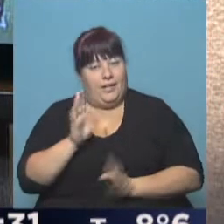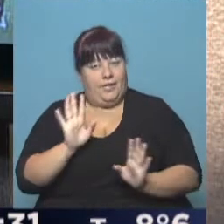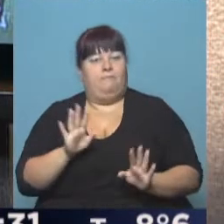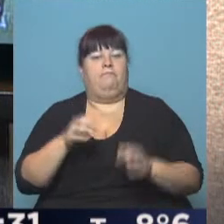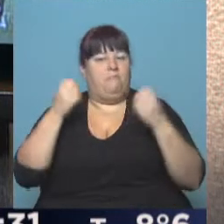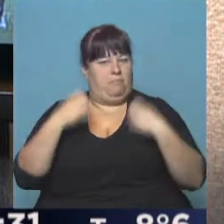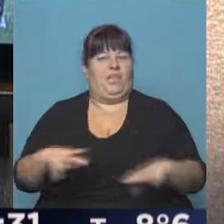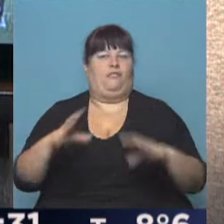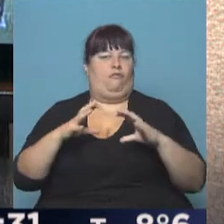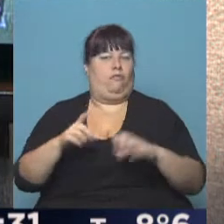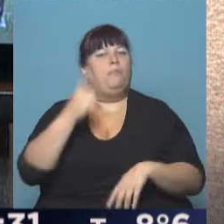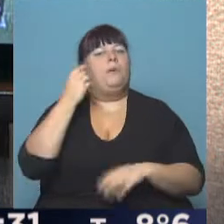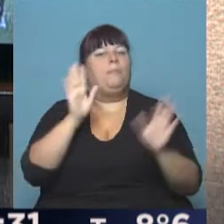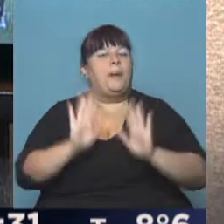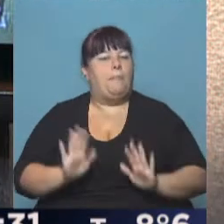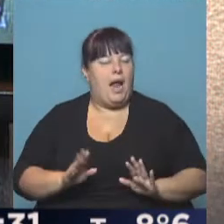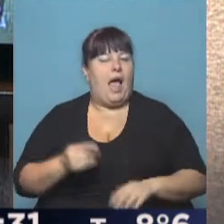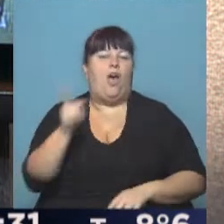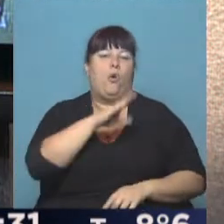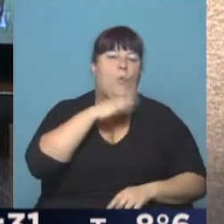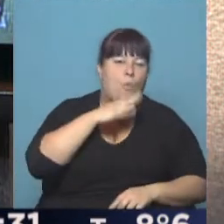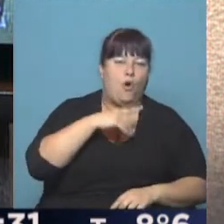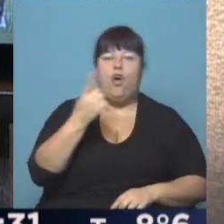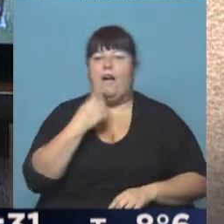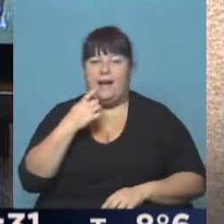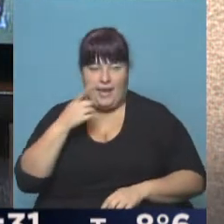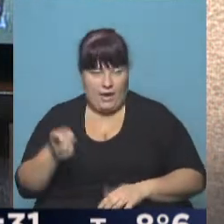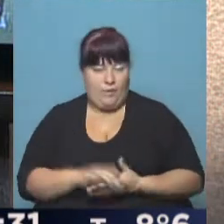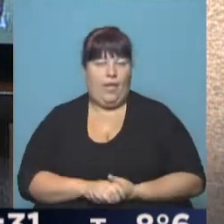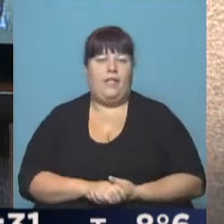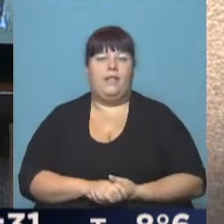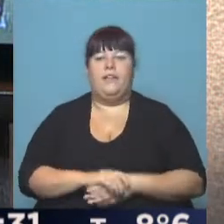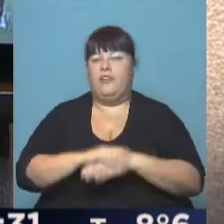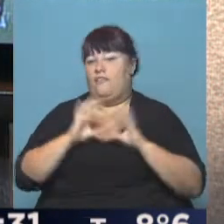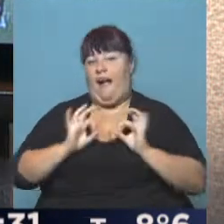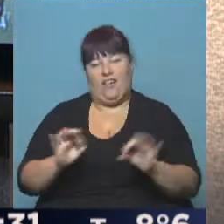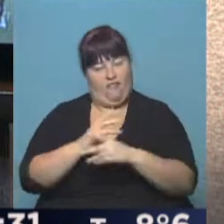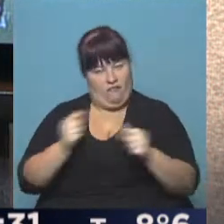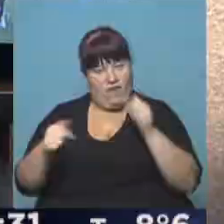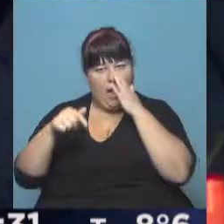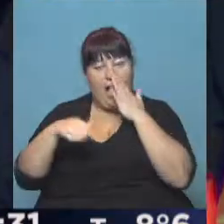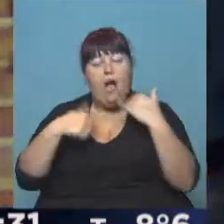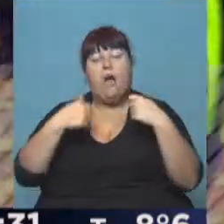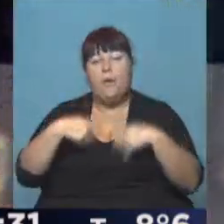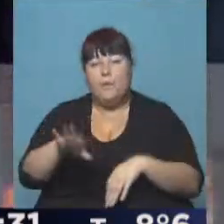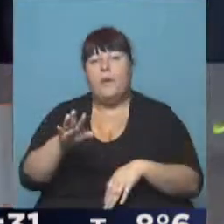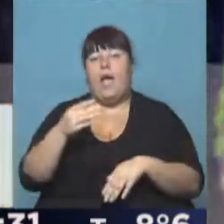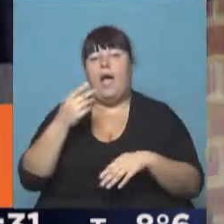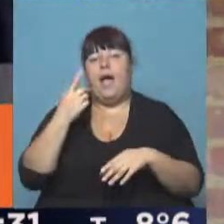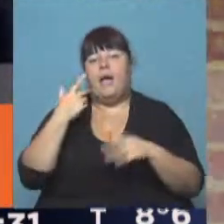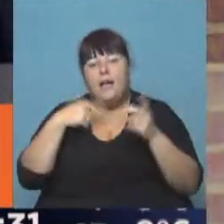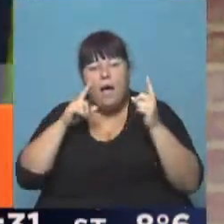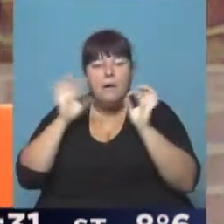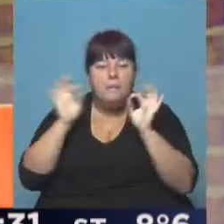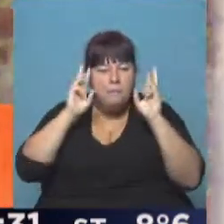pone primera el fútbol, en este caso la preparación, tanto de Boca Juniors como de River. Terminaron las vacaciones y empiezan a bosquejar